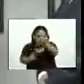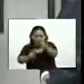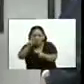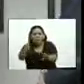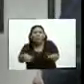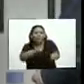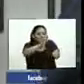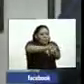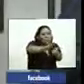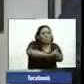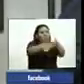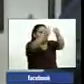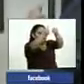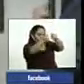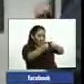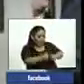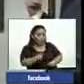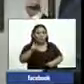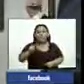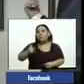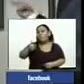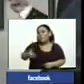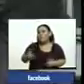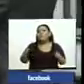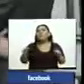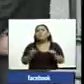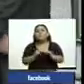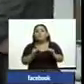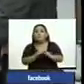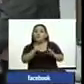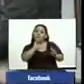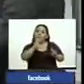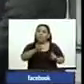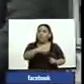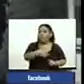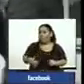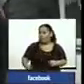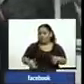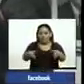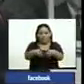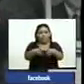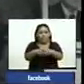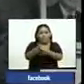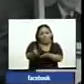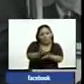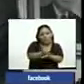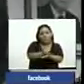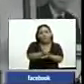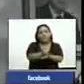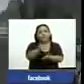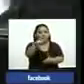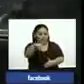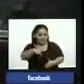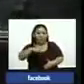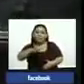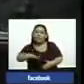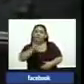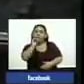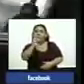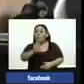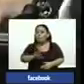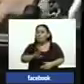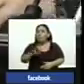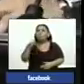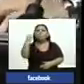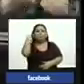gastos para 2020, como lo decía el presidente de la Comisión de Hacienda esta tarde. Es